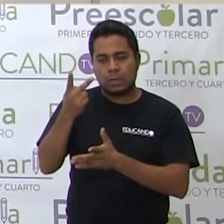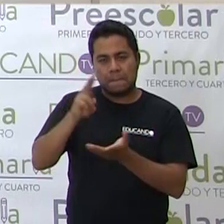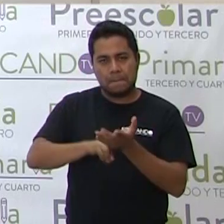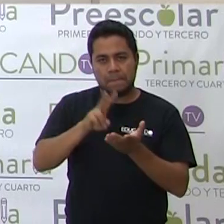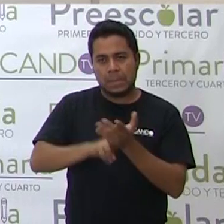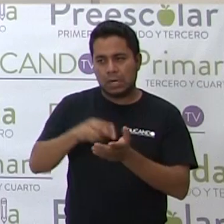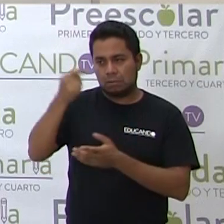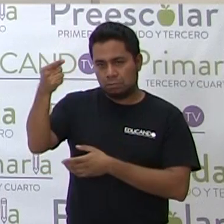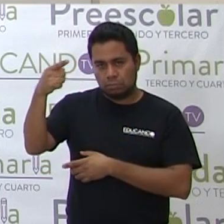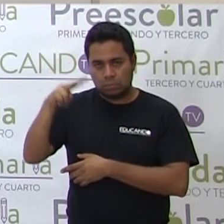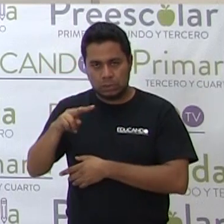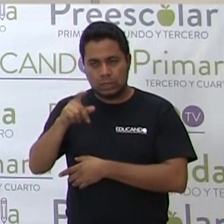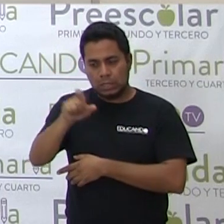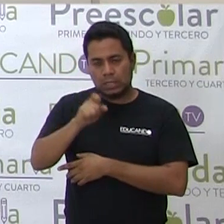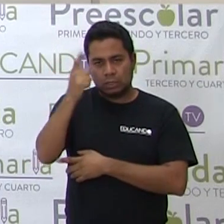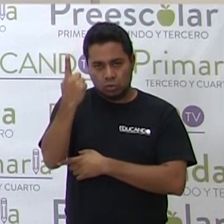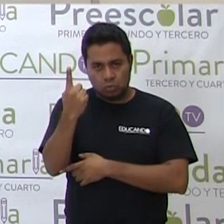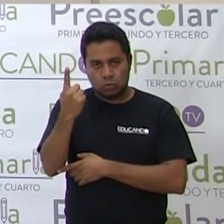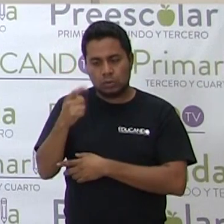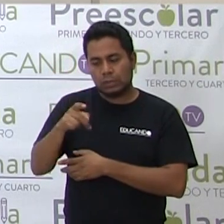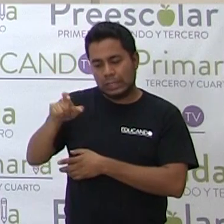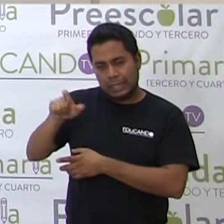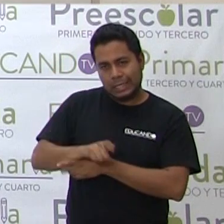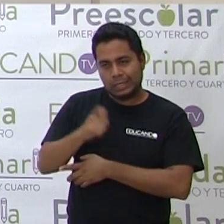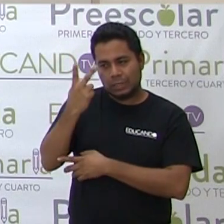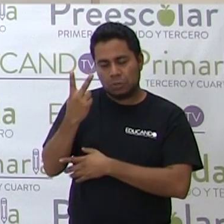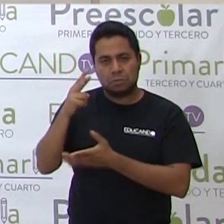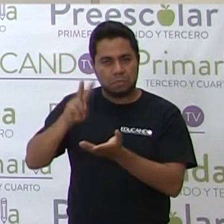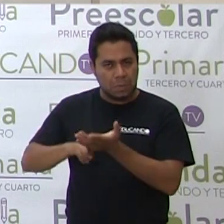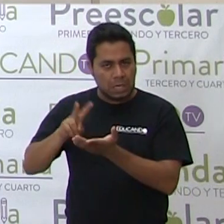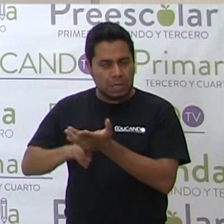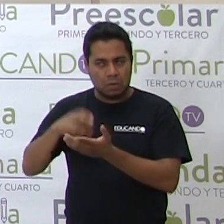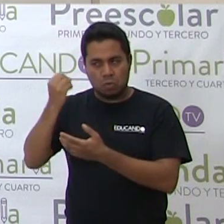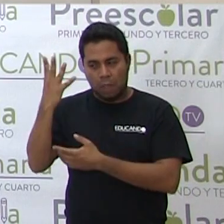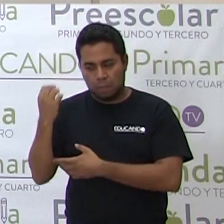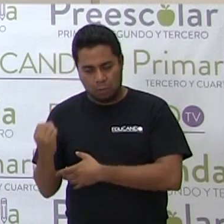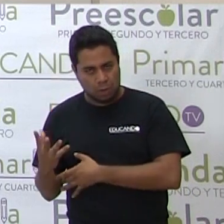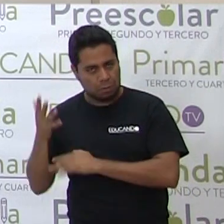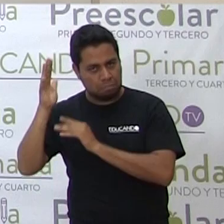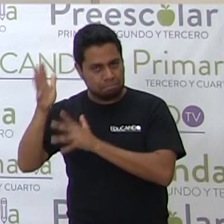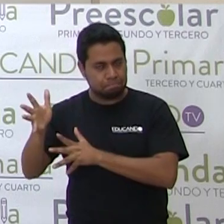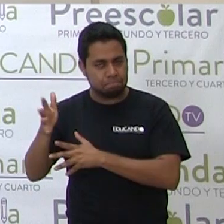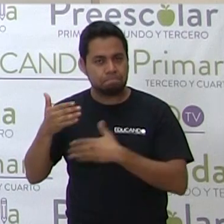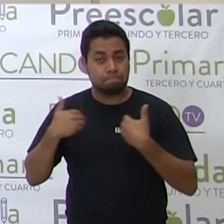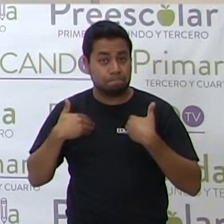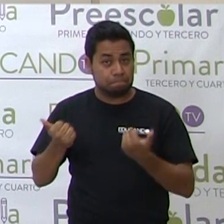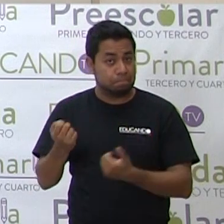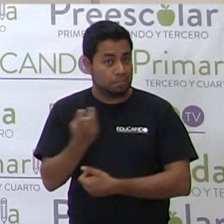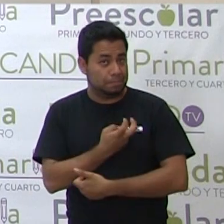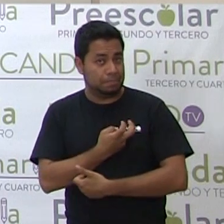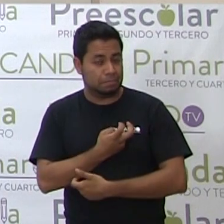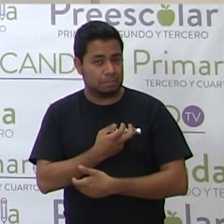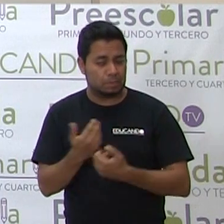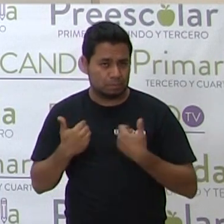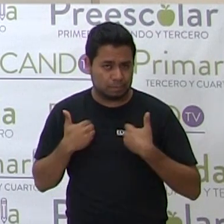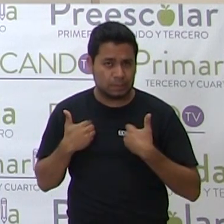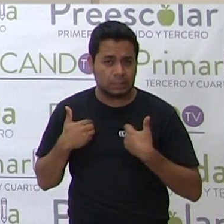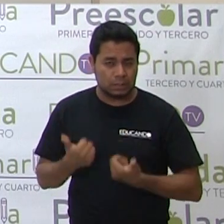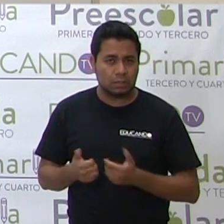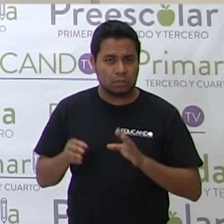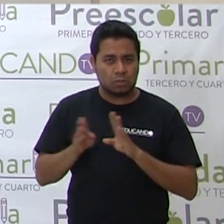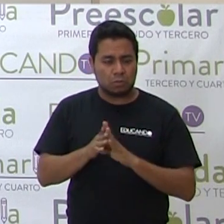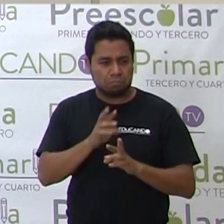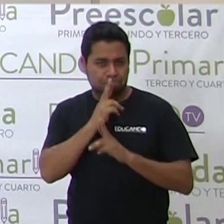valores los valores de x1 y los valores de x2 quedó claro se entendió